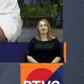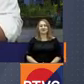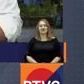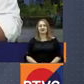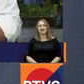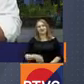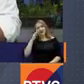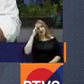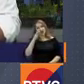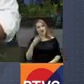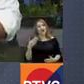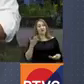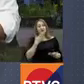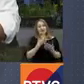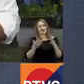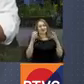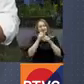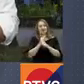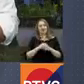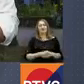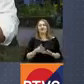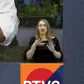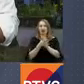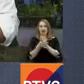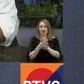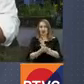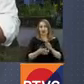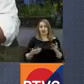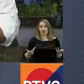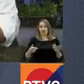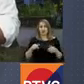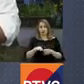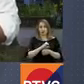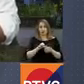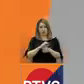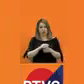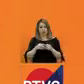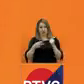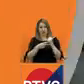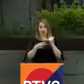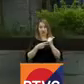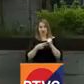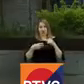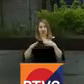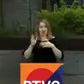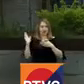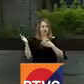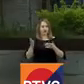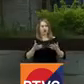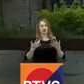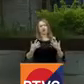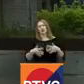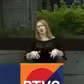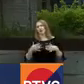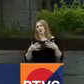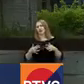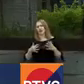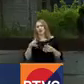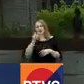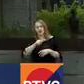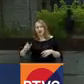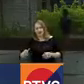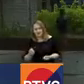hola a damaris muy buenas noches pues tengo que contarles que la ciudad de neiva lo recibió con el calor de su gente